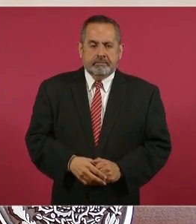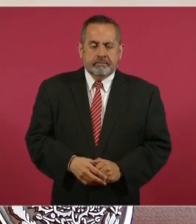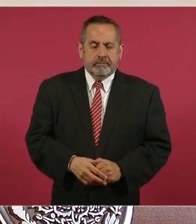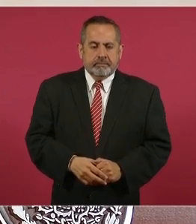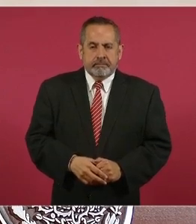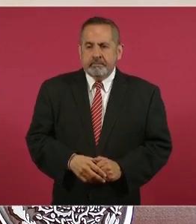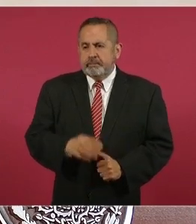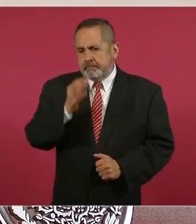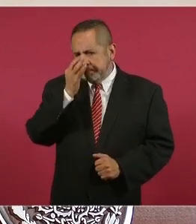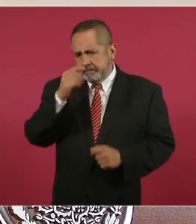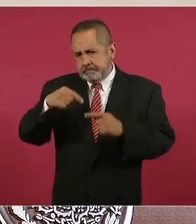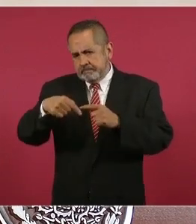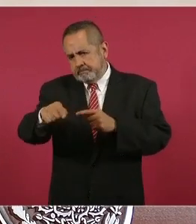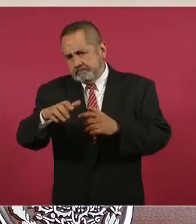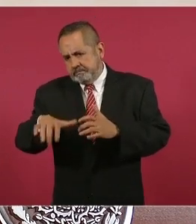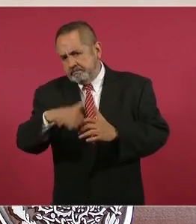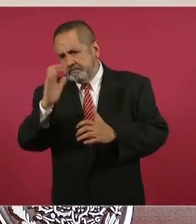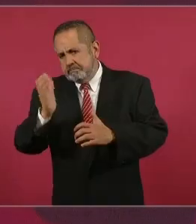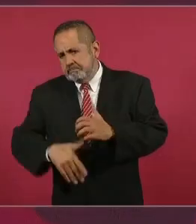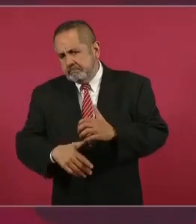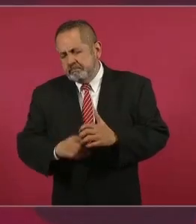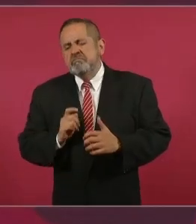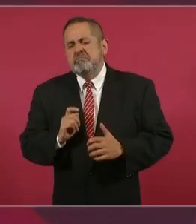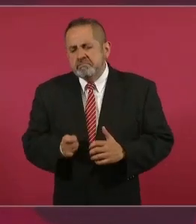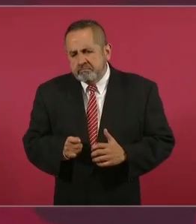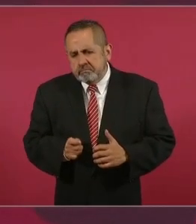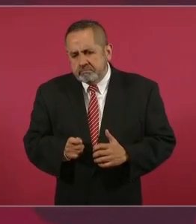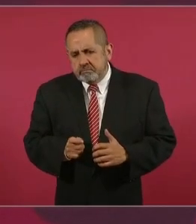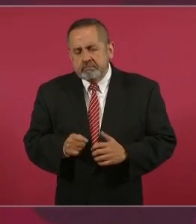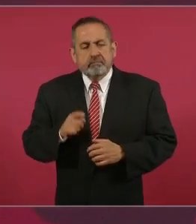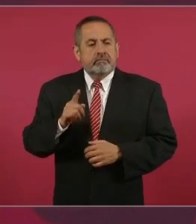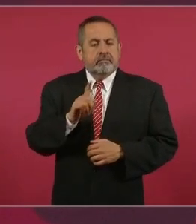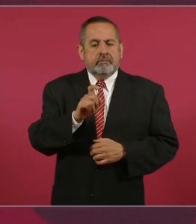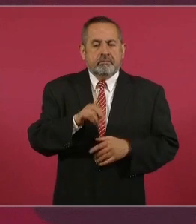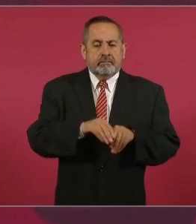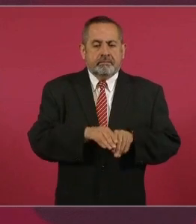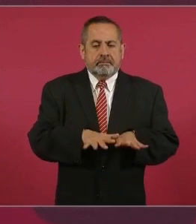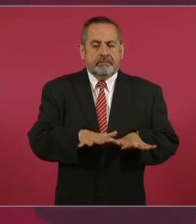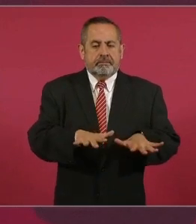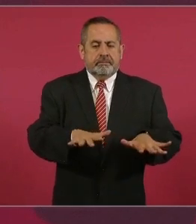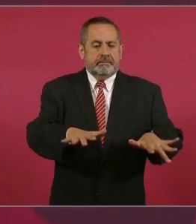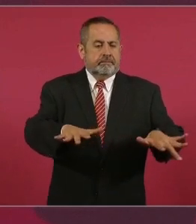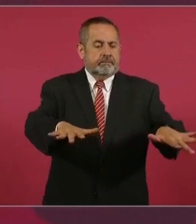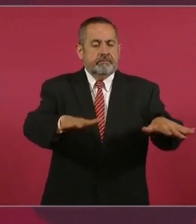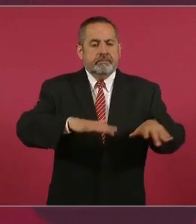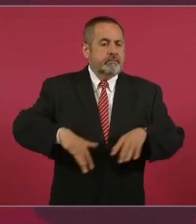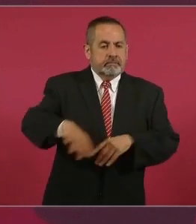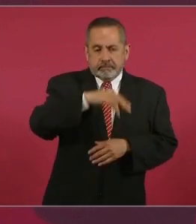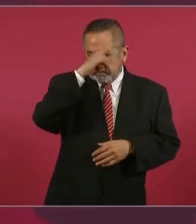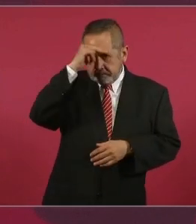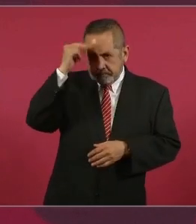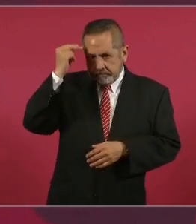Ya están por terminar un distrito de riego, Nayarit,